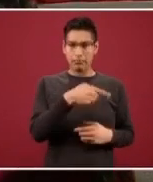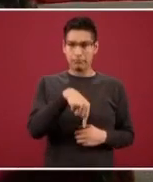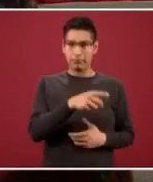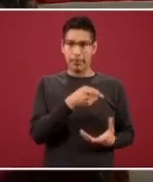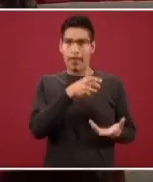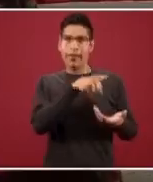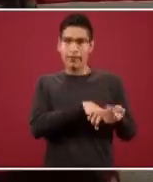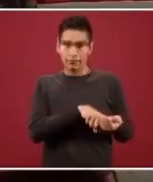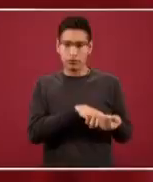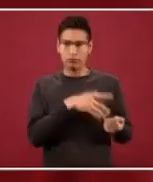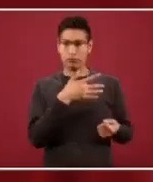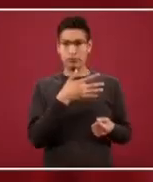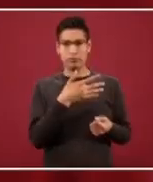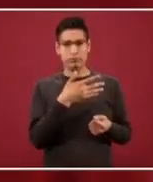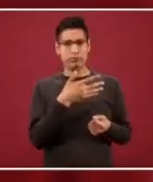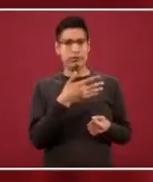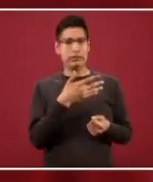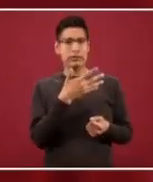del